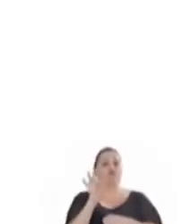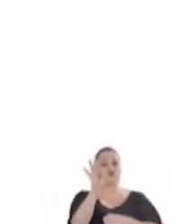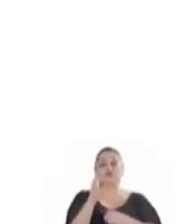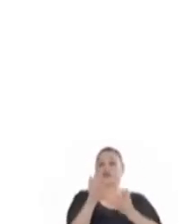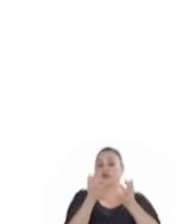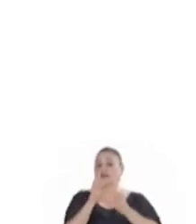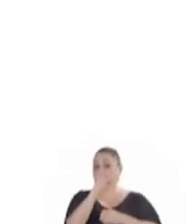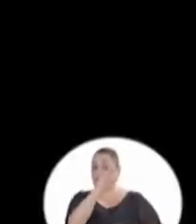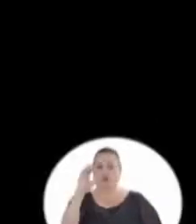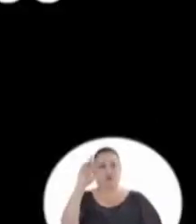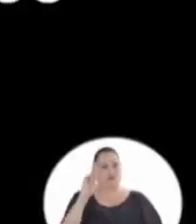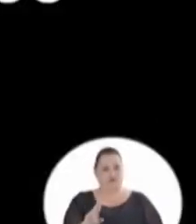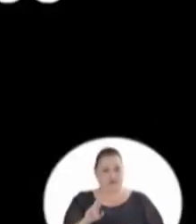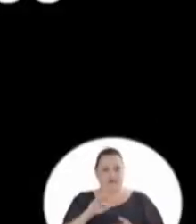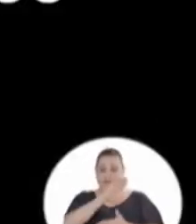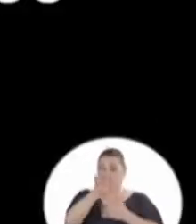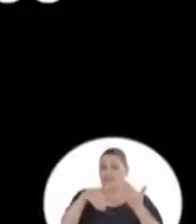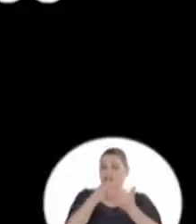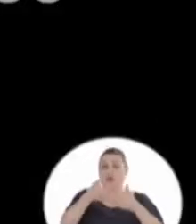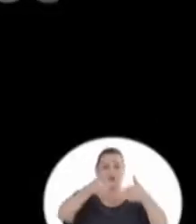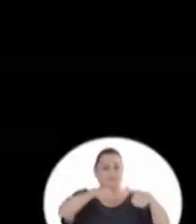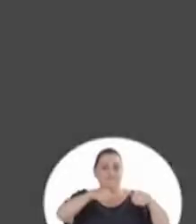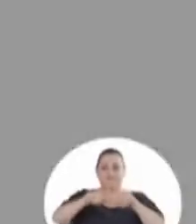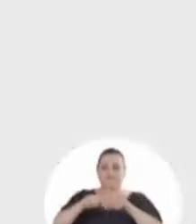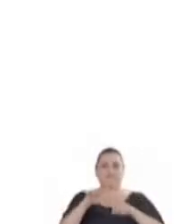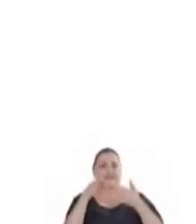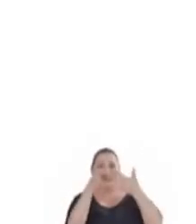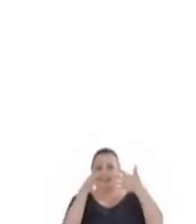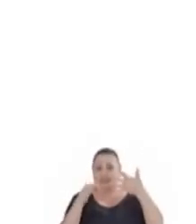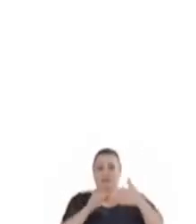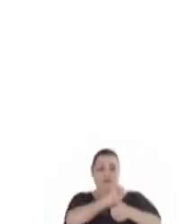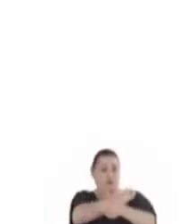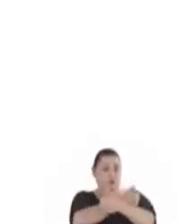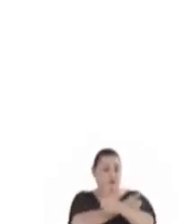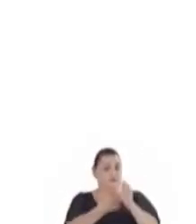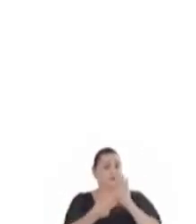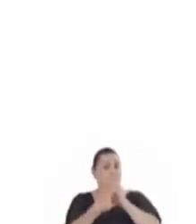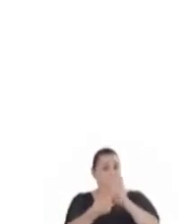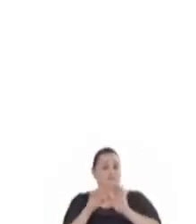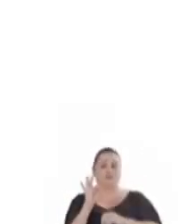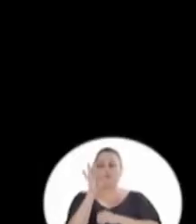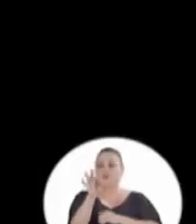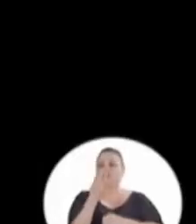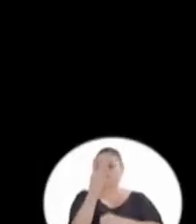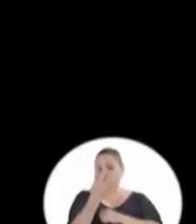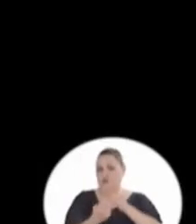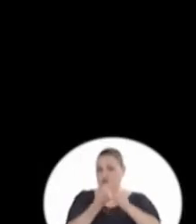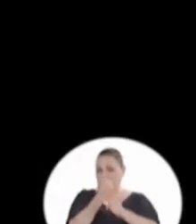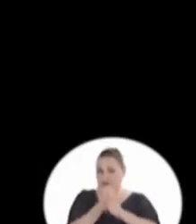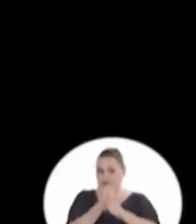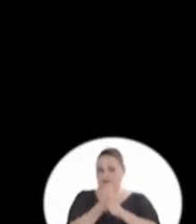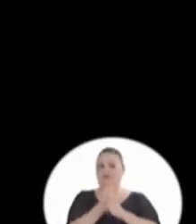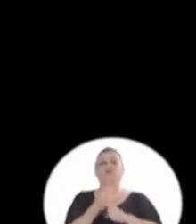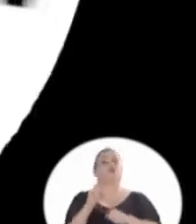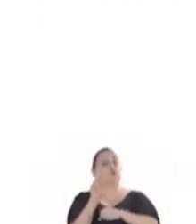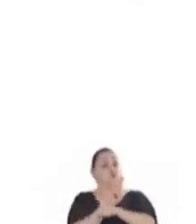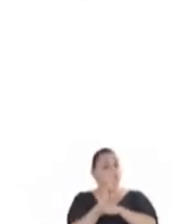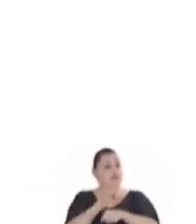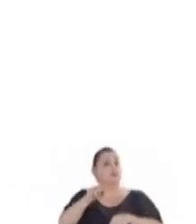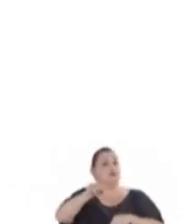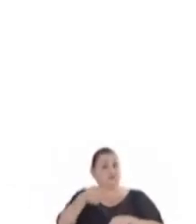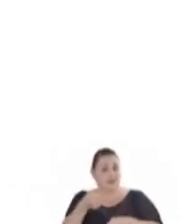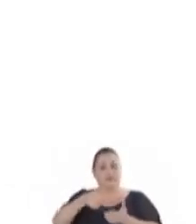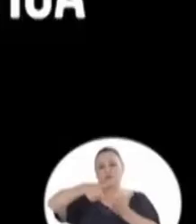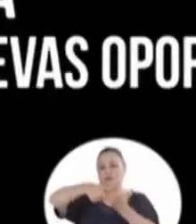Costa Rica. Entre todos elegiremos a las autoridades que nos representarán durante los próximos 4 años. Usemos esa llave y